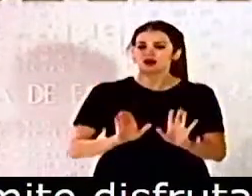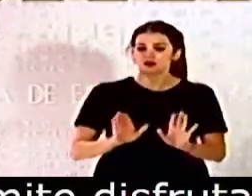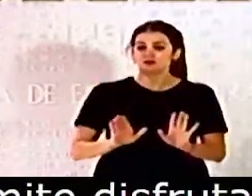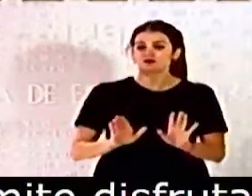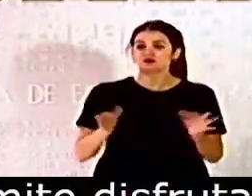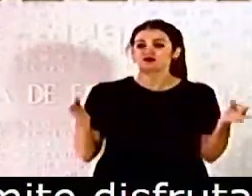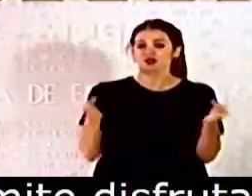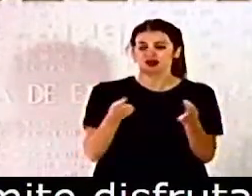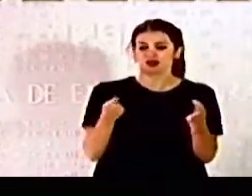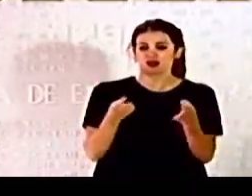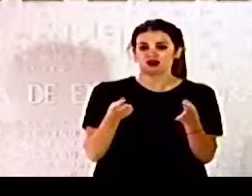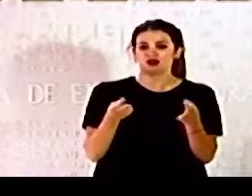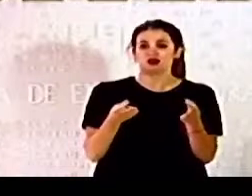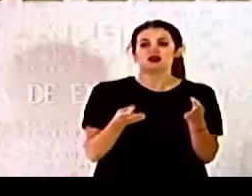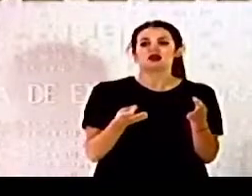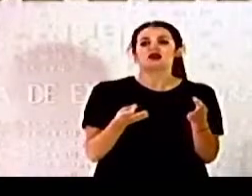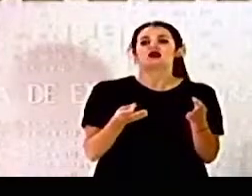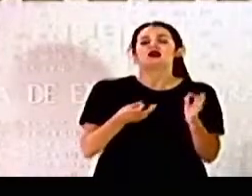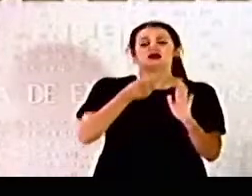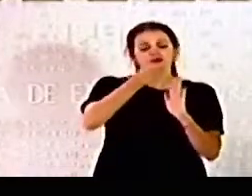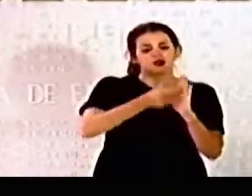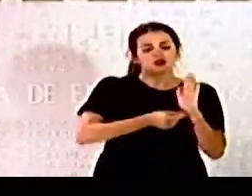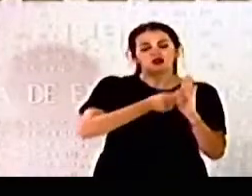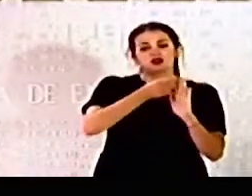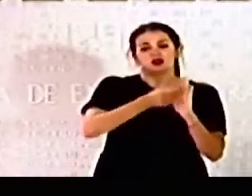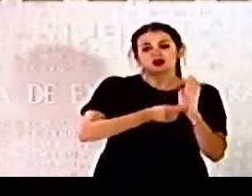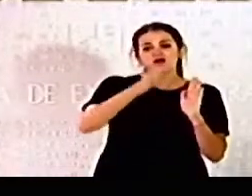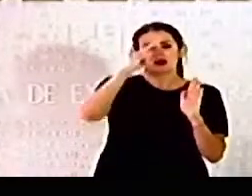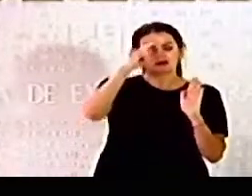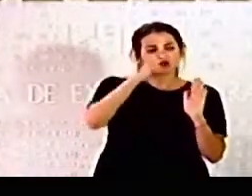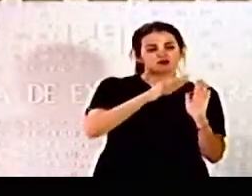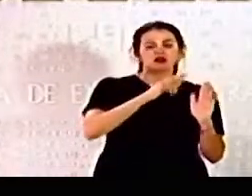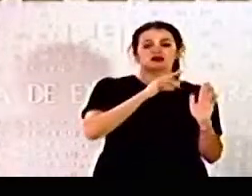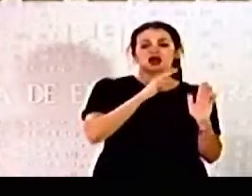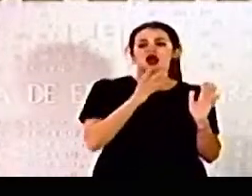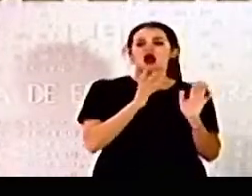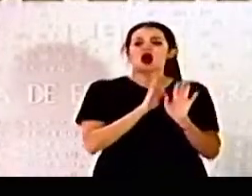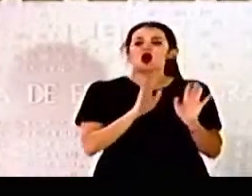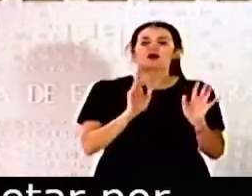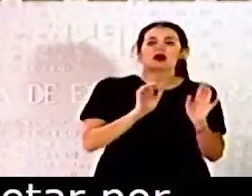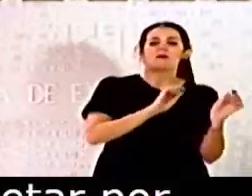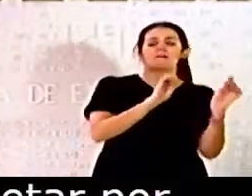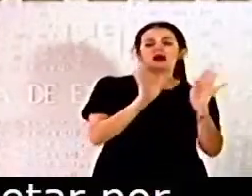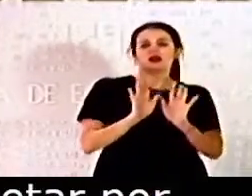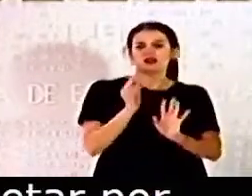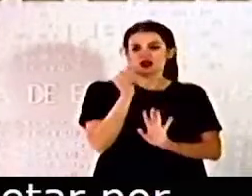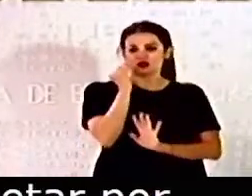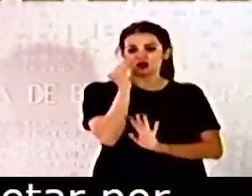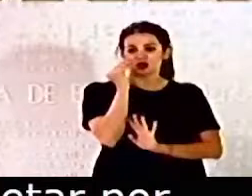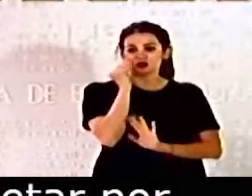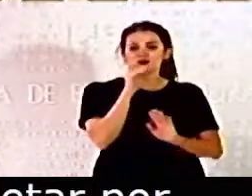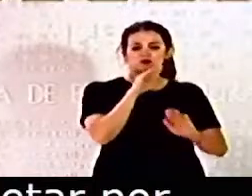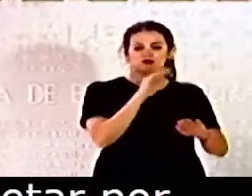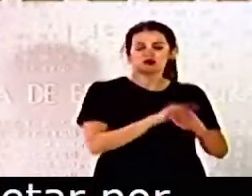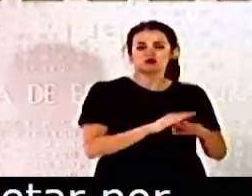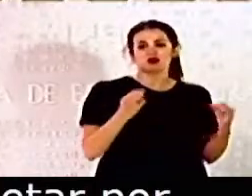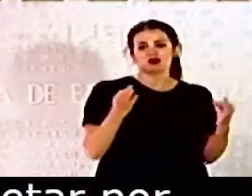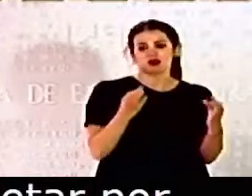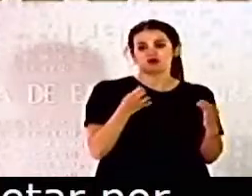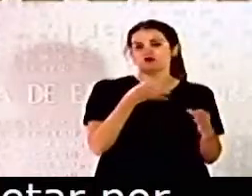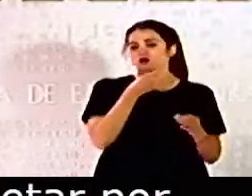que se deben respetar, por ridículas que parezcan, puesto que esto no es un juego, ni mucho